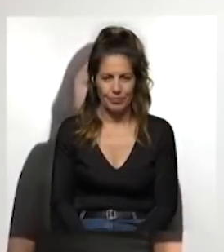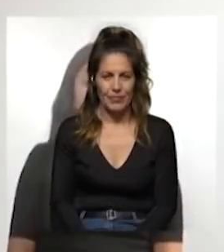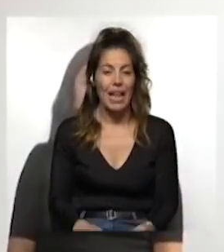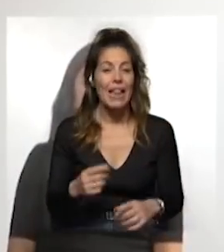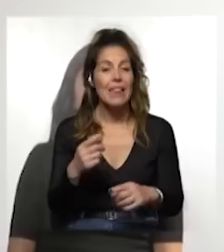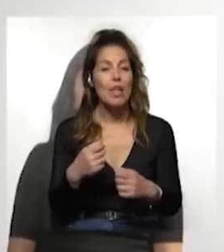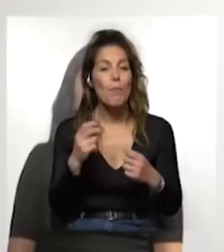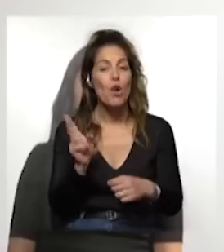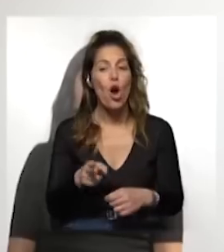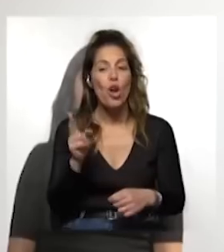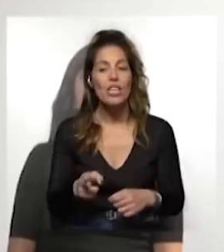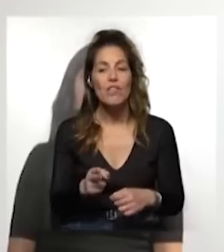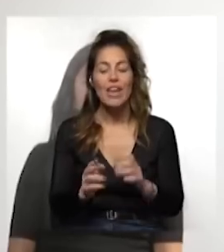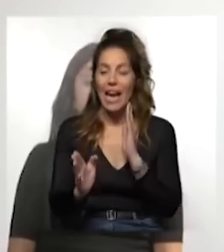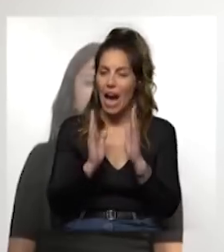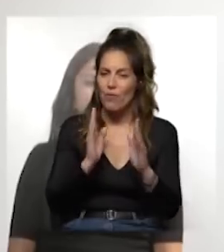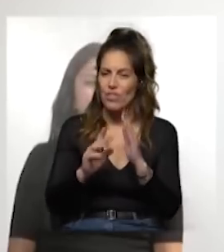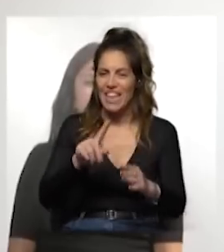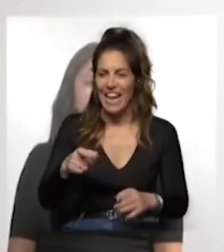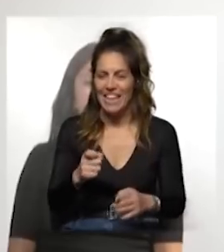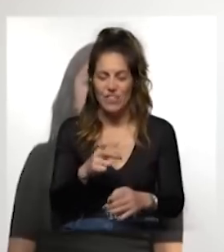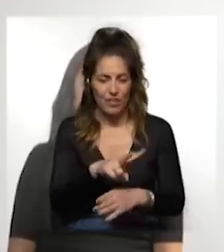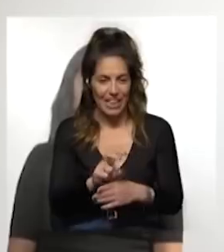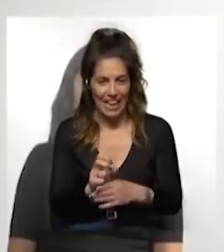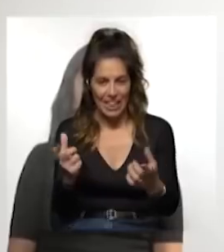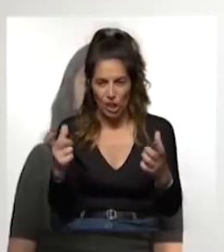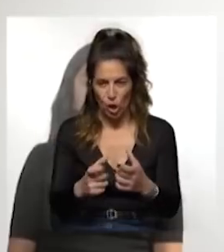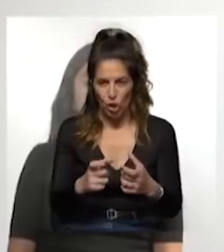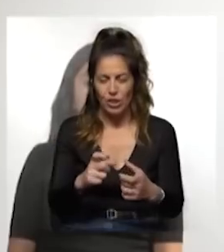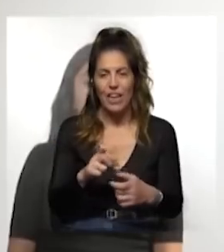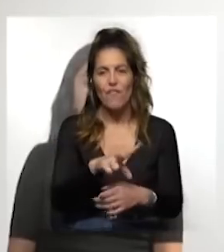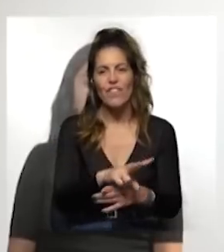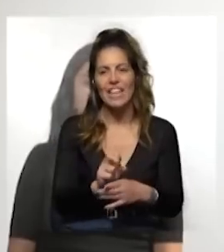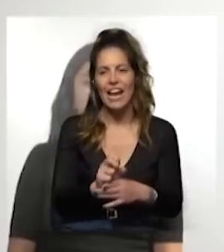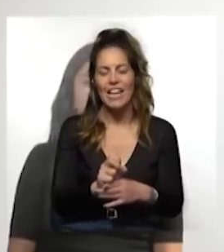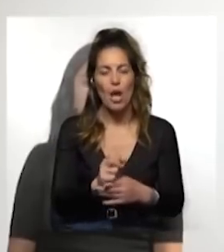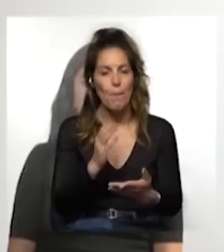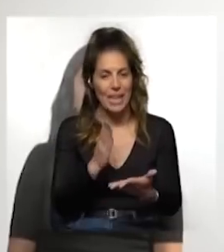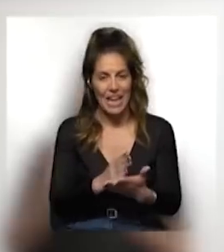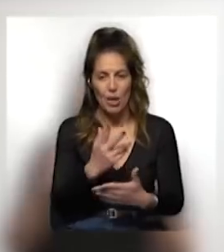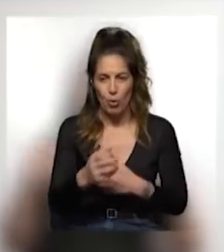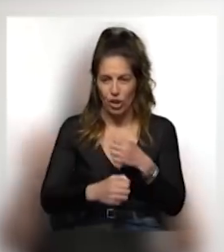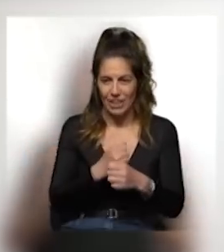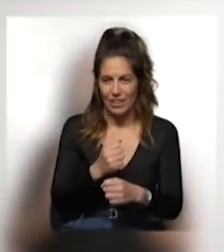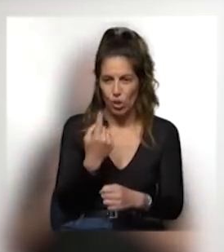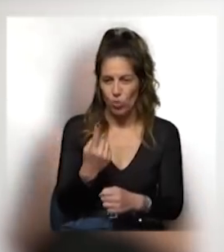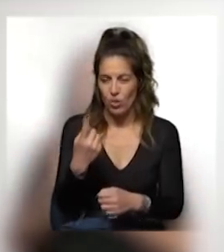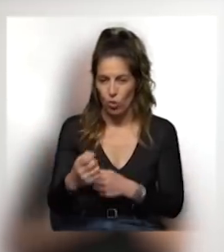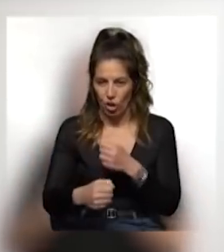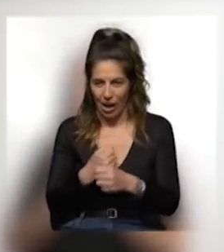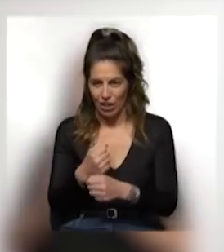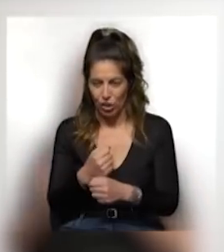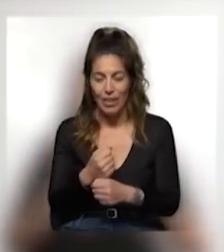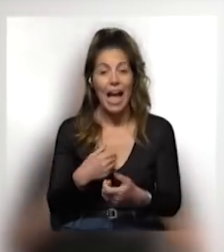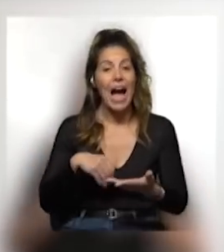prohíbe el ejercicio de la abogacía a los ex Fiscales de corte y ex Fiscales penales por 3 años en el primer caso y por uno en el segundo